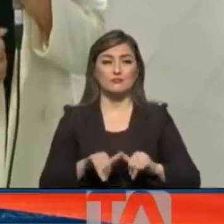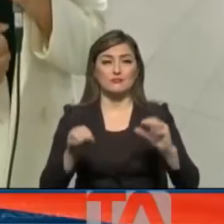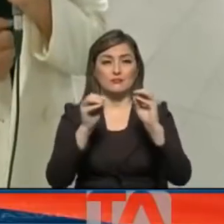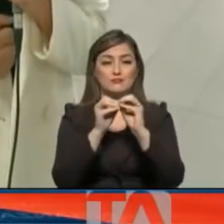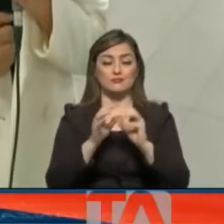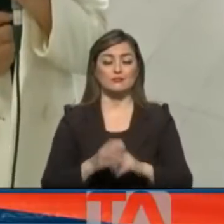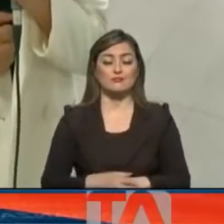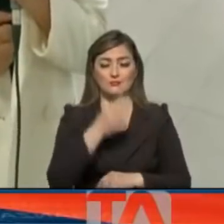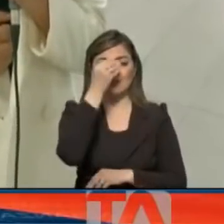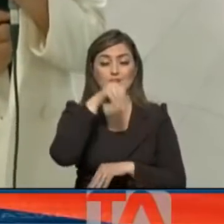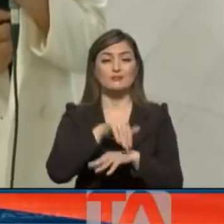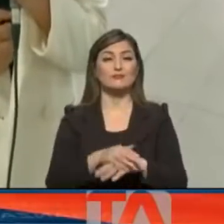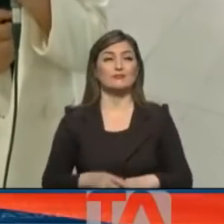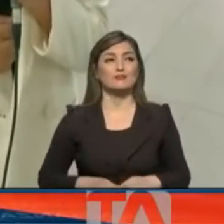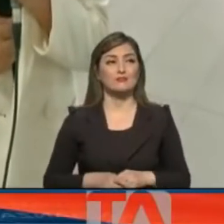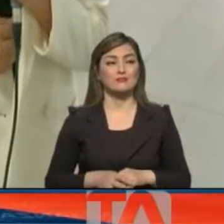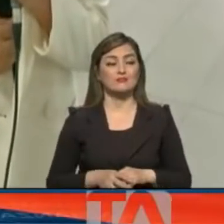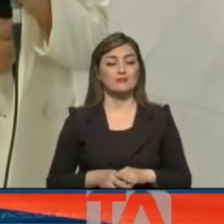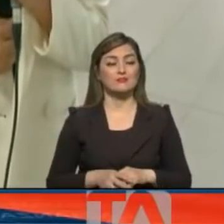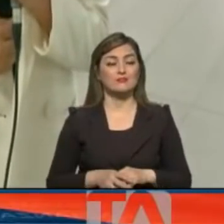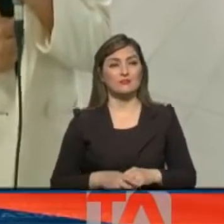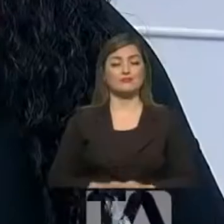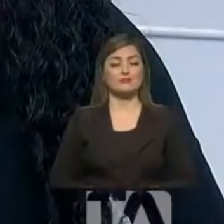a estudios con más información. Muy buenas tardes.